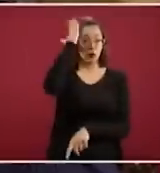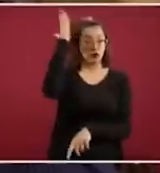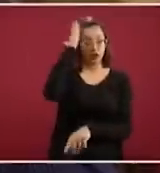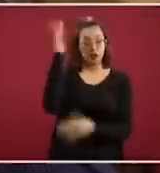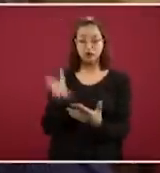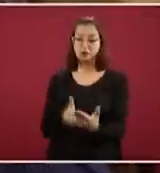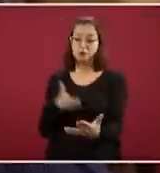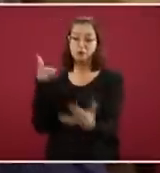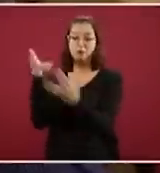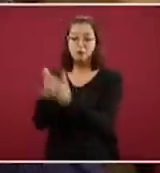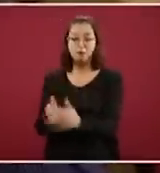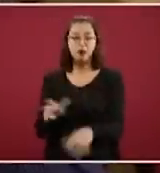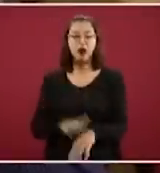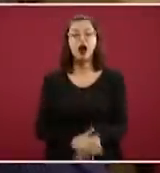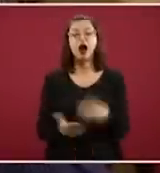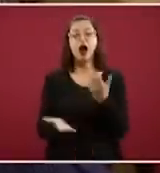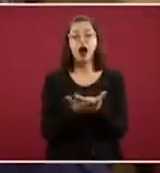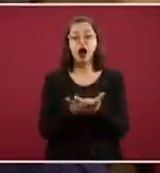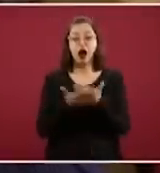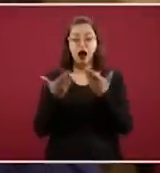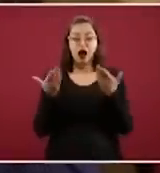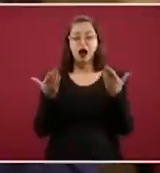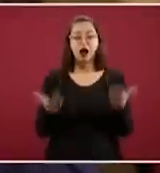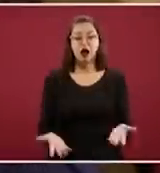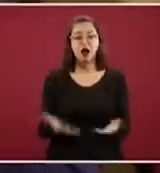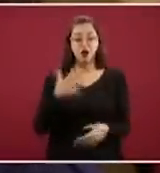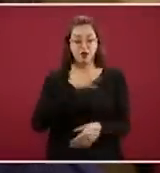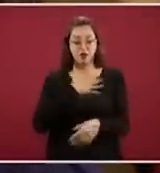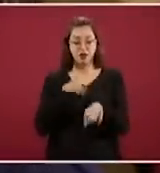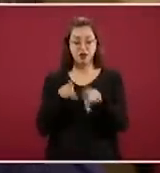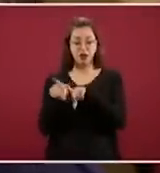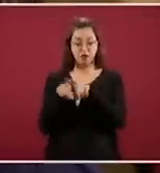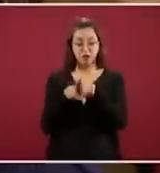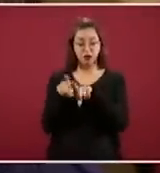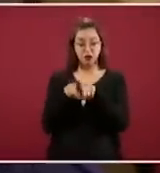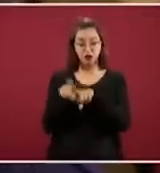Actualmente hay orden de aprehensión en contra de mis hermanos